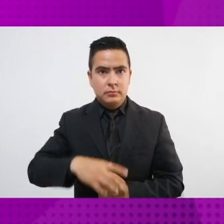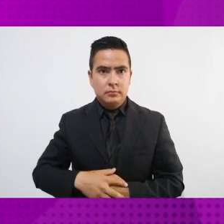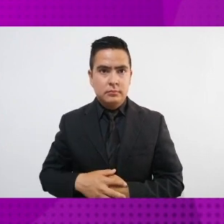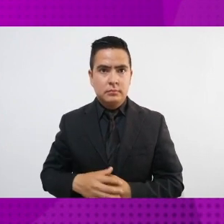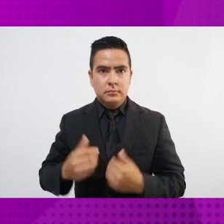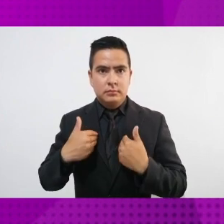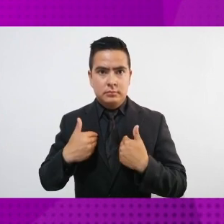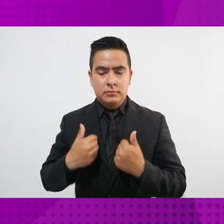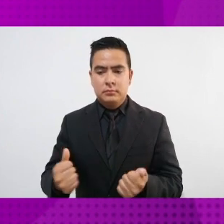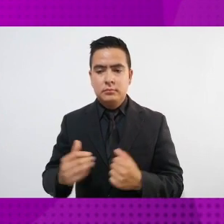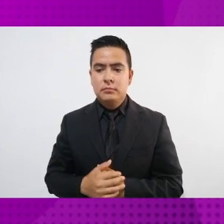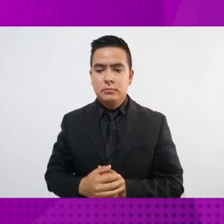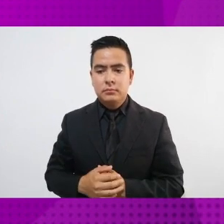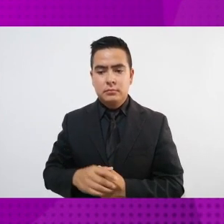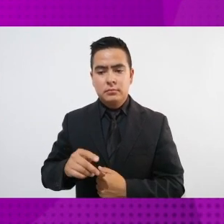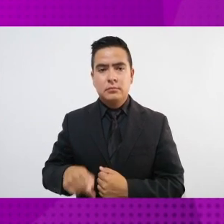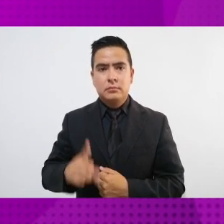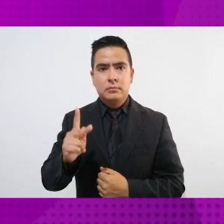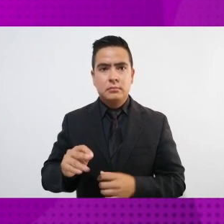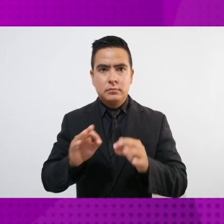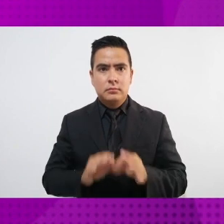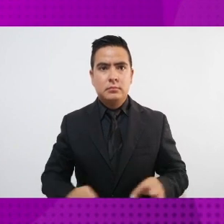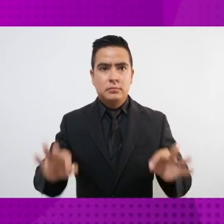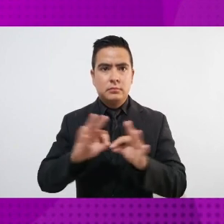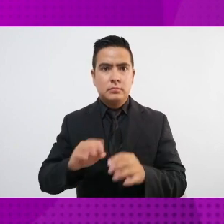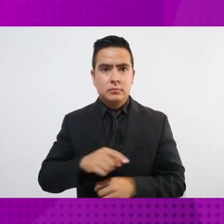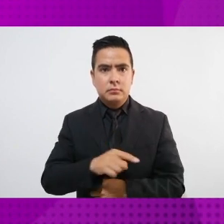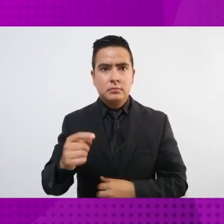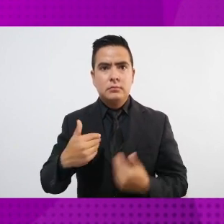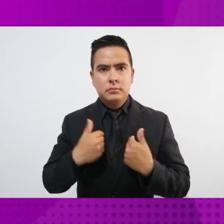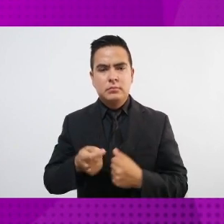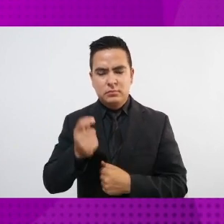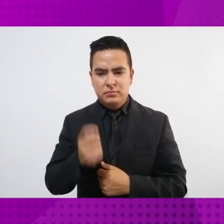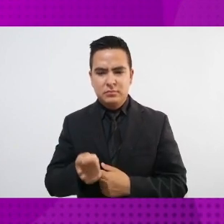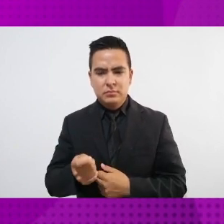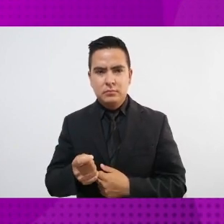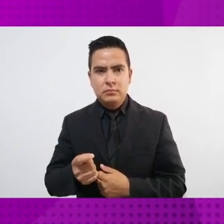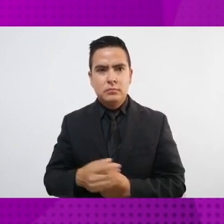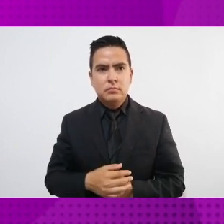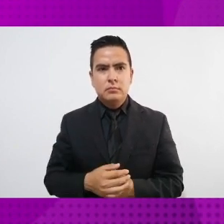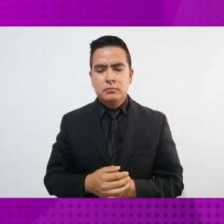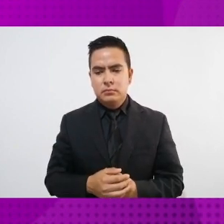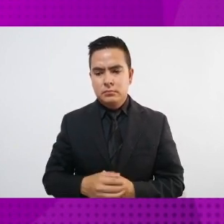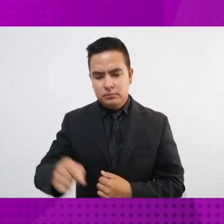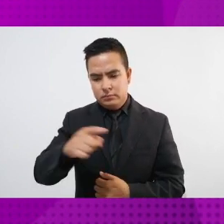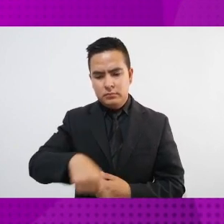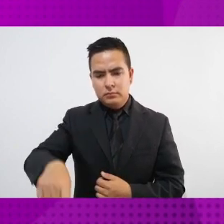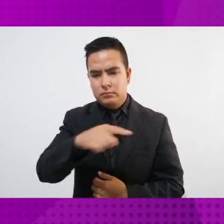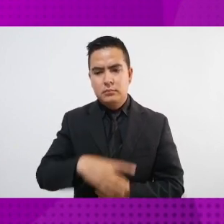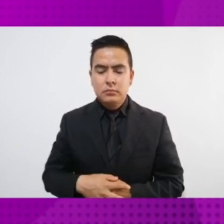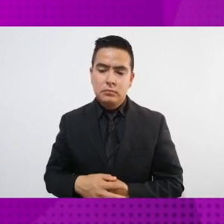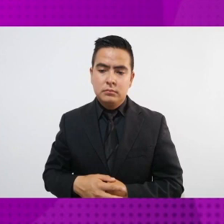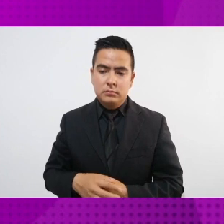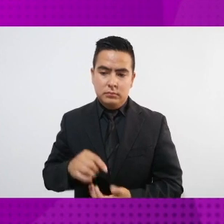medidas de prevención en materia de salubridad general, pero que se tiene que hacer ese esfuerzo, me parece, para, de acuerdo o